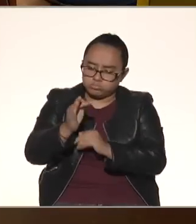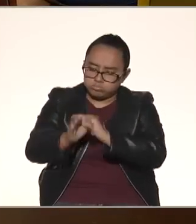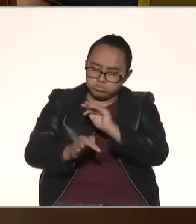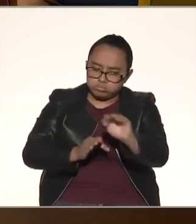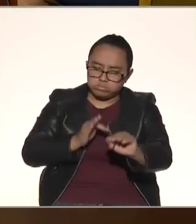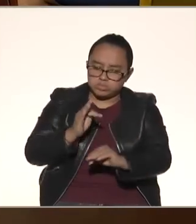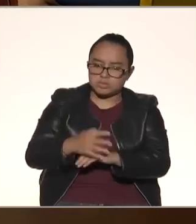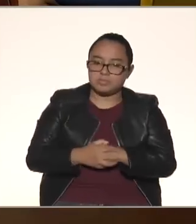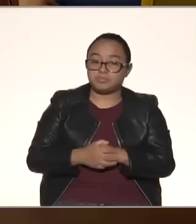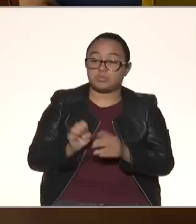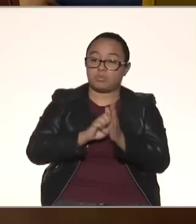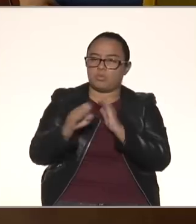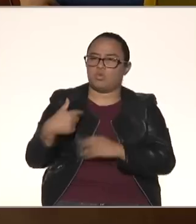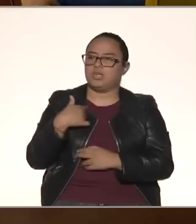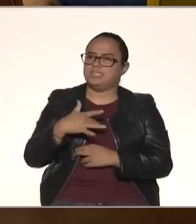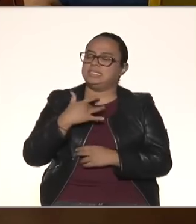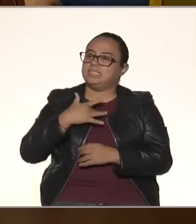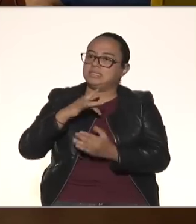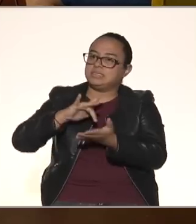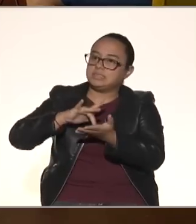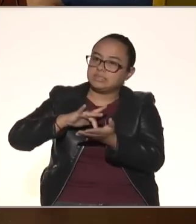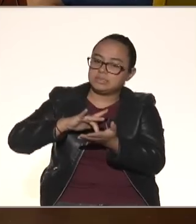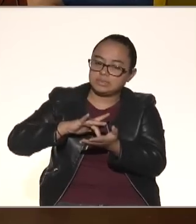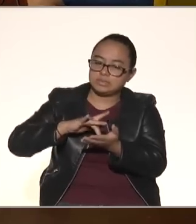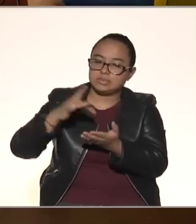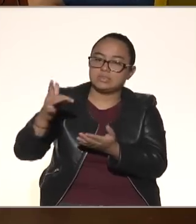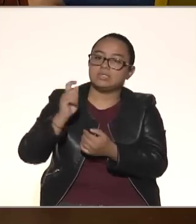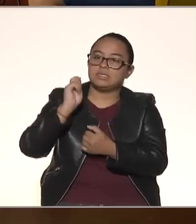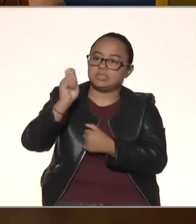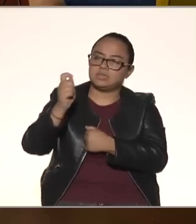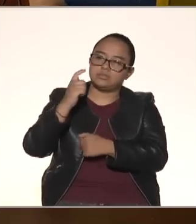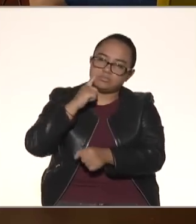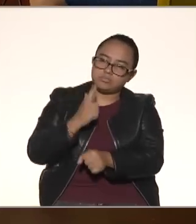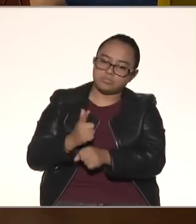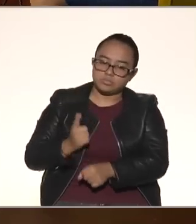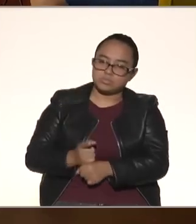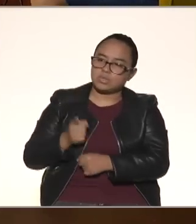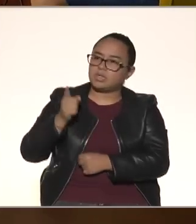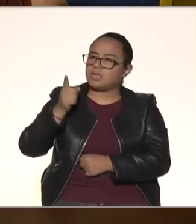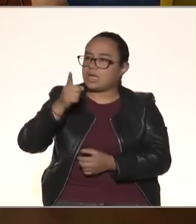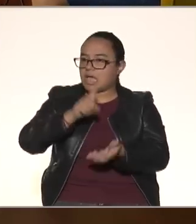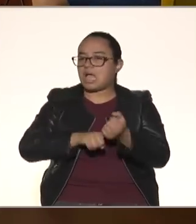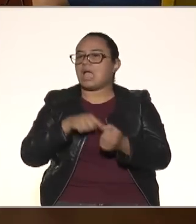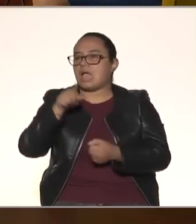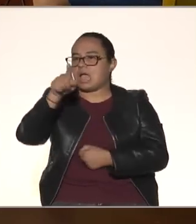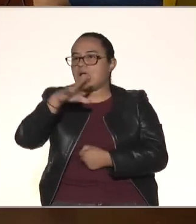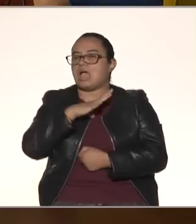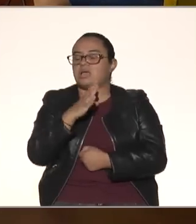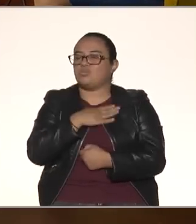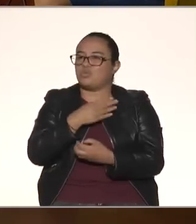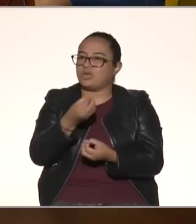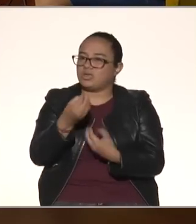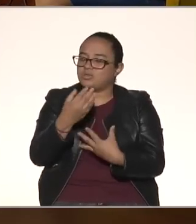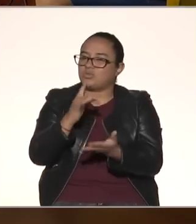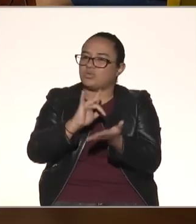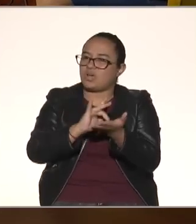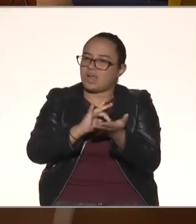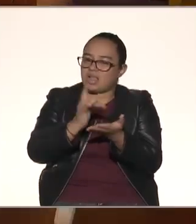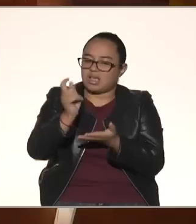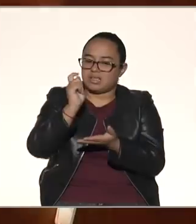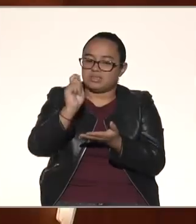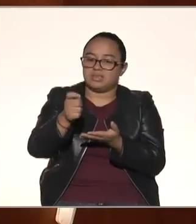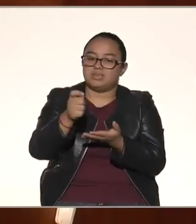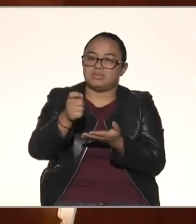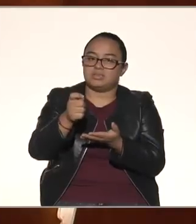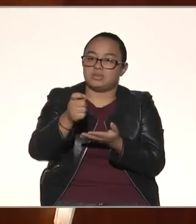El sentir gratitud es justamente percibir y percatarnos de la generosidad ajena o de la generosidad